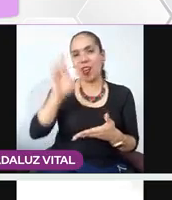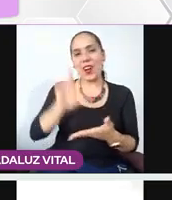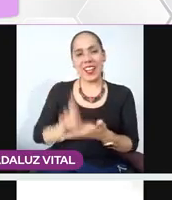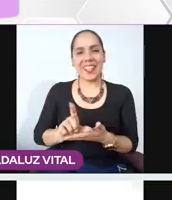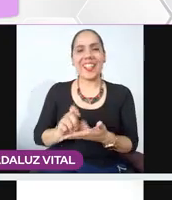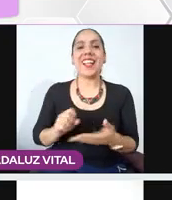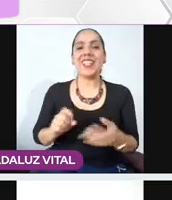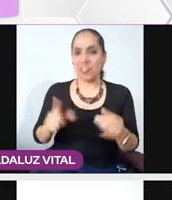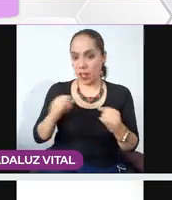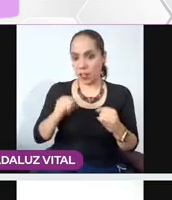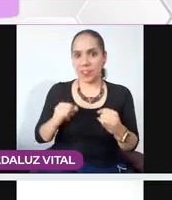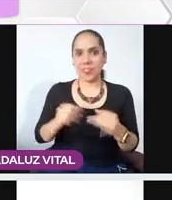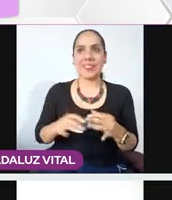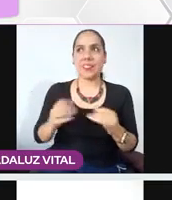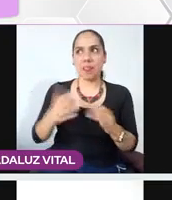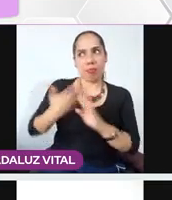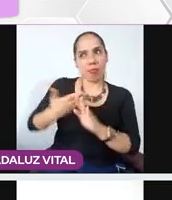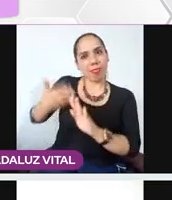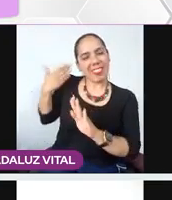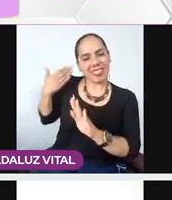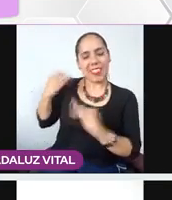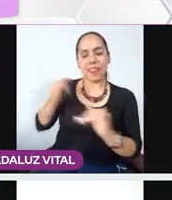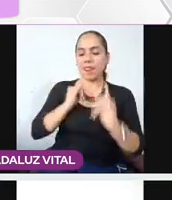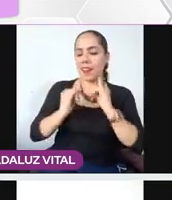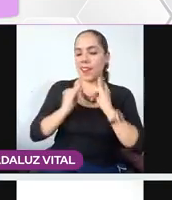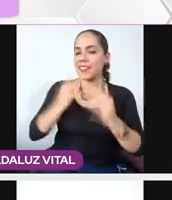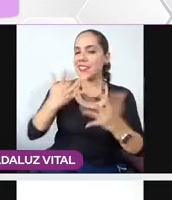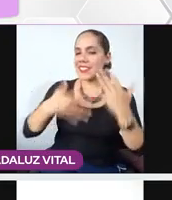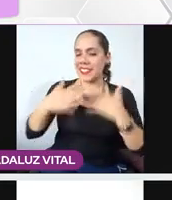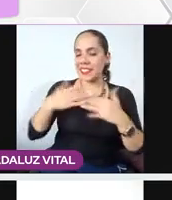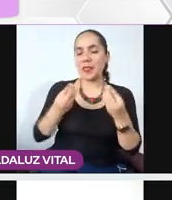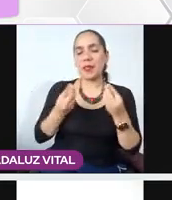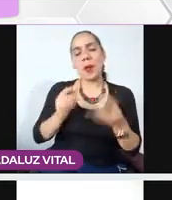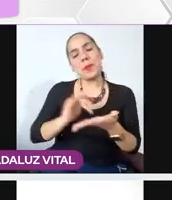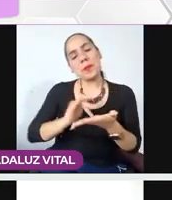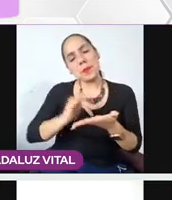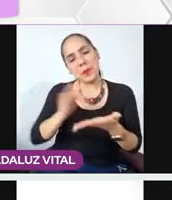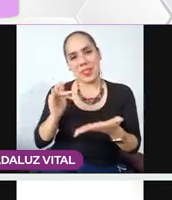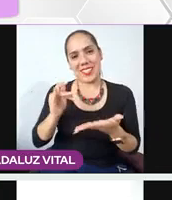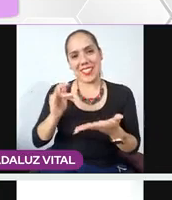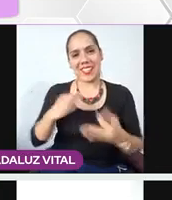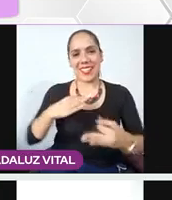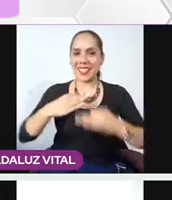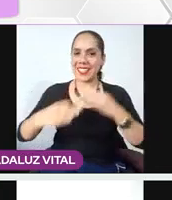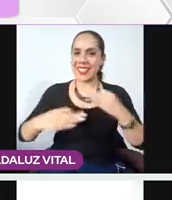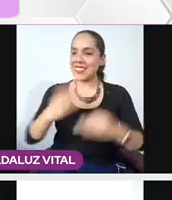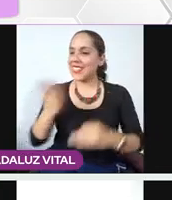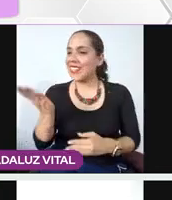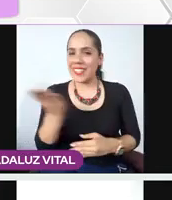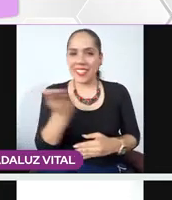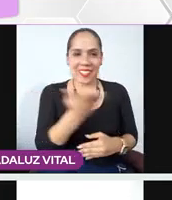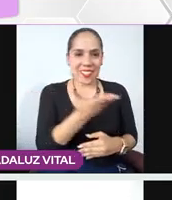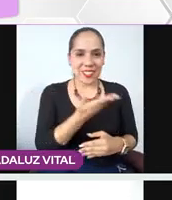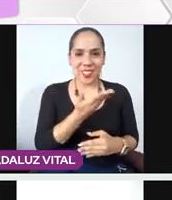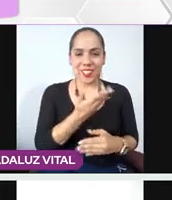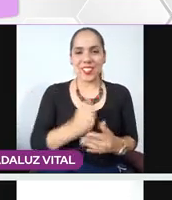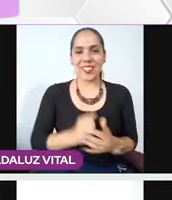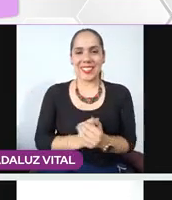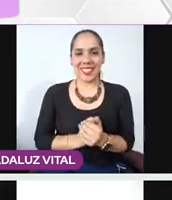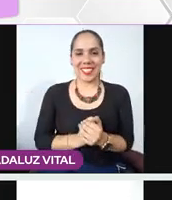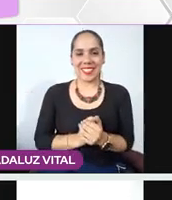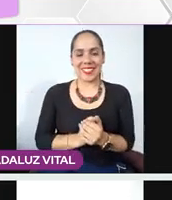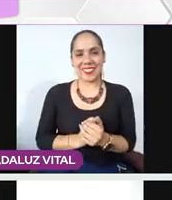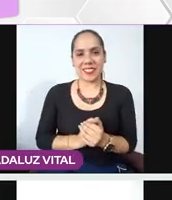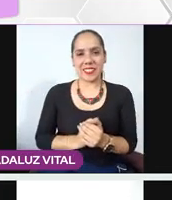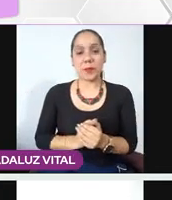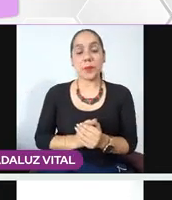todo este enjuague logístico. Muchísimas gracias a todas y todos desde el DIF de la Ciudad de México. Y bueno, vamos a